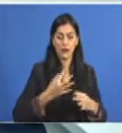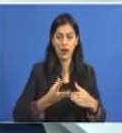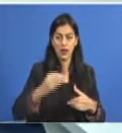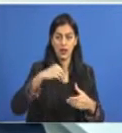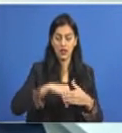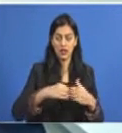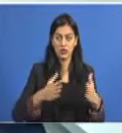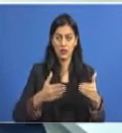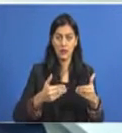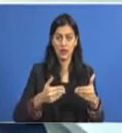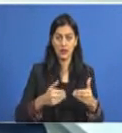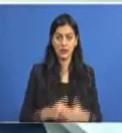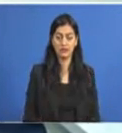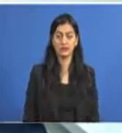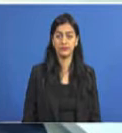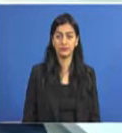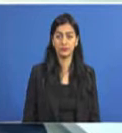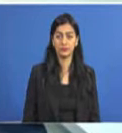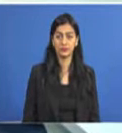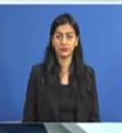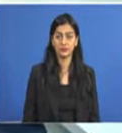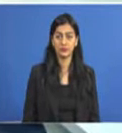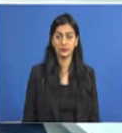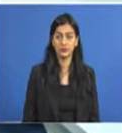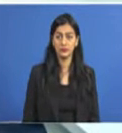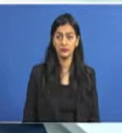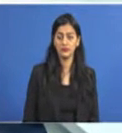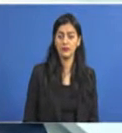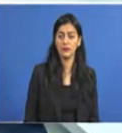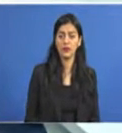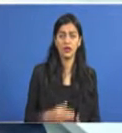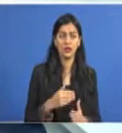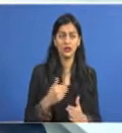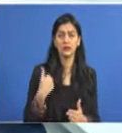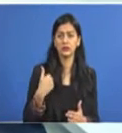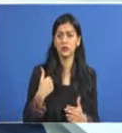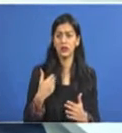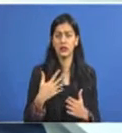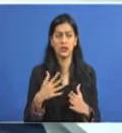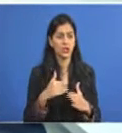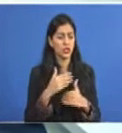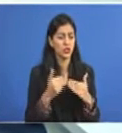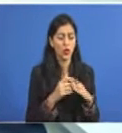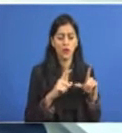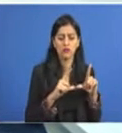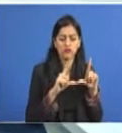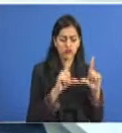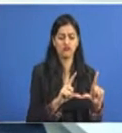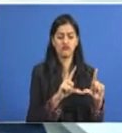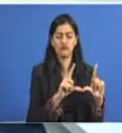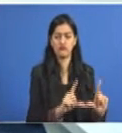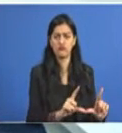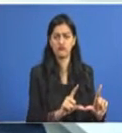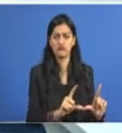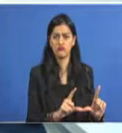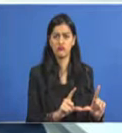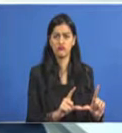implica realmente contar con todos los certificados, con todos los